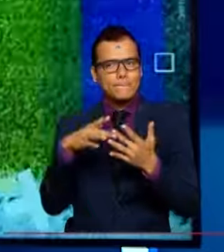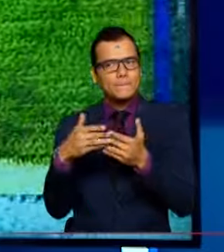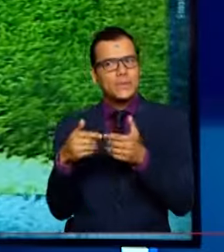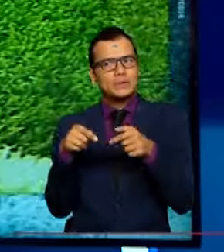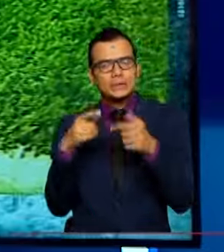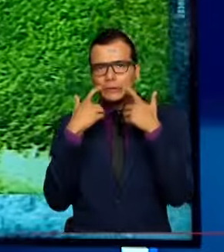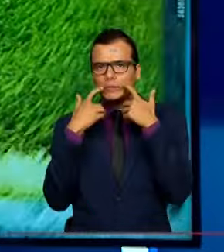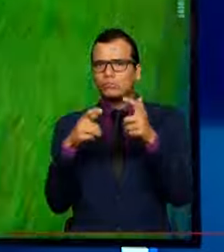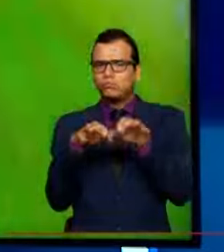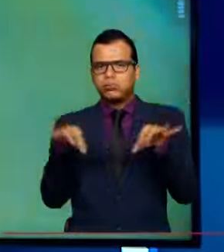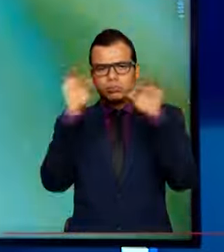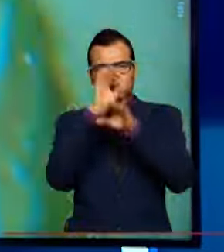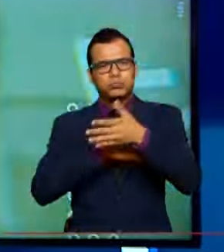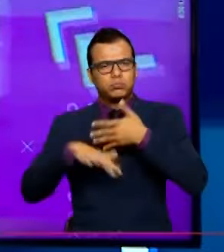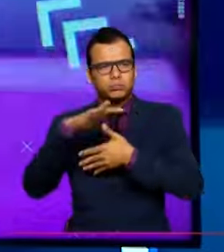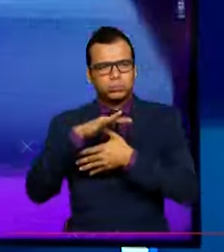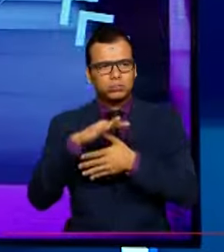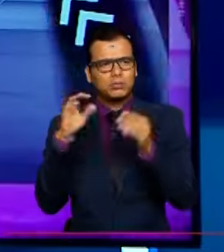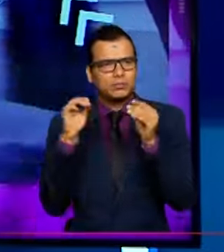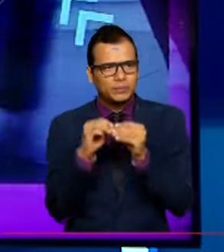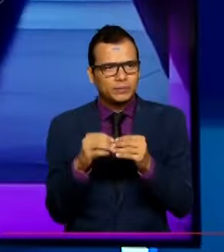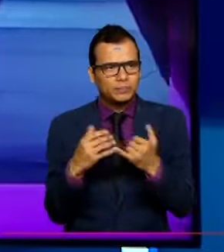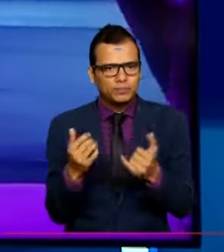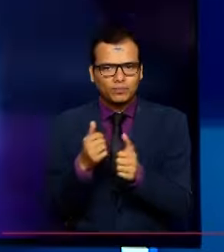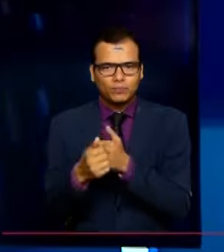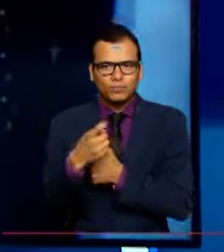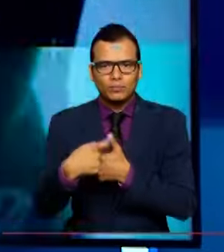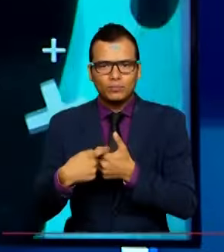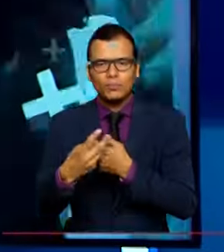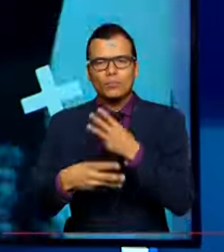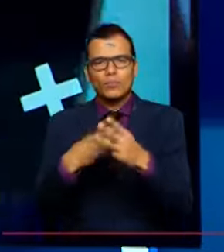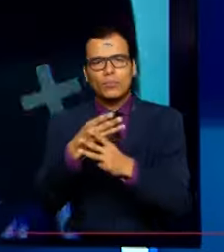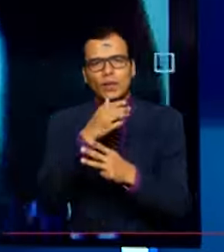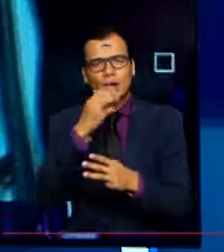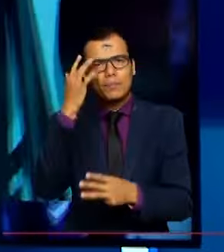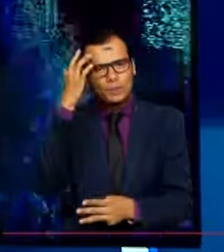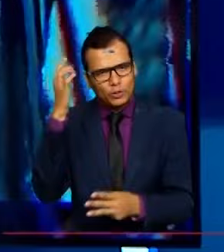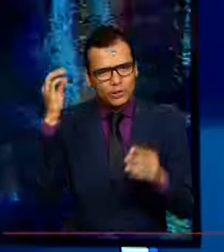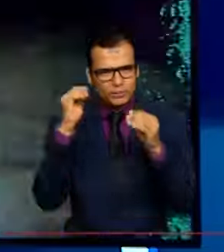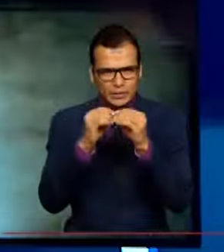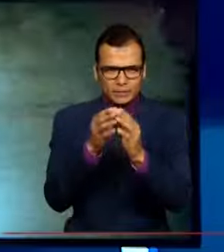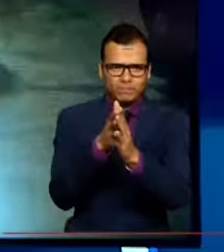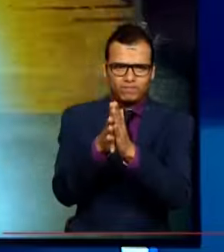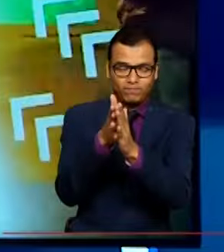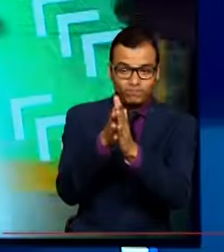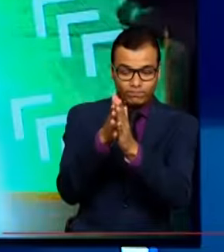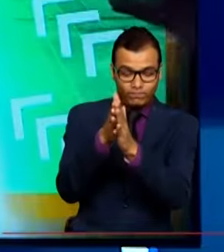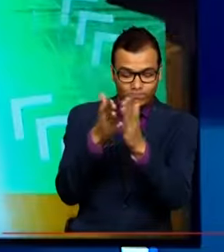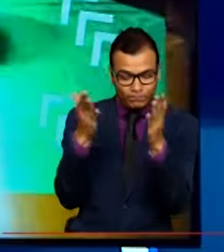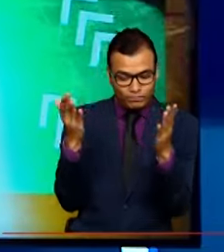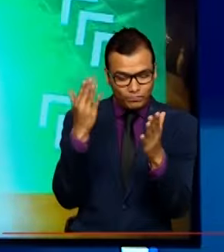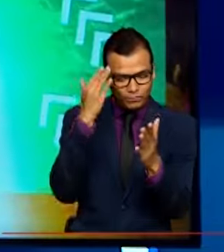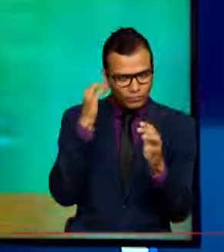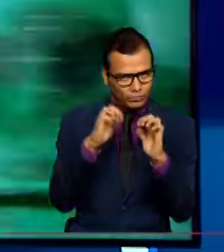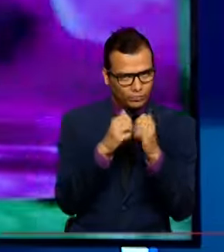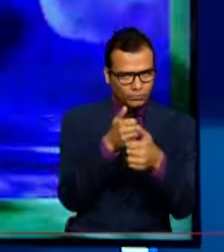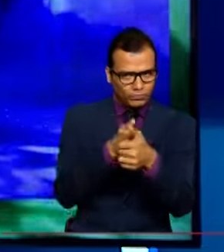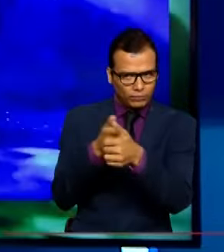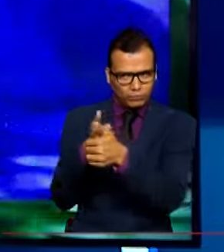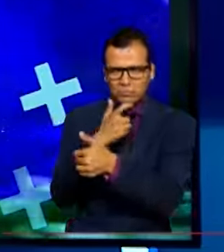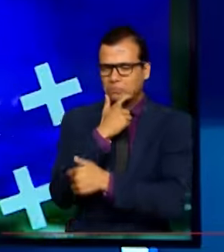entre otras cosas, de por qué no clasificamos a Qatar 2022. Y también compartió en el análisis individual que sostuvimos con